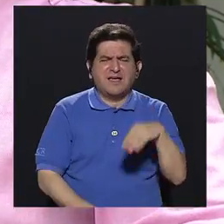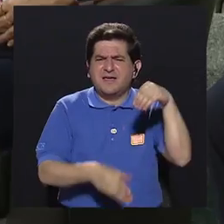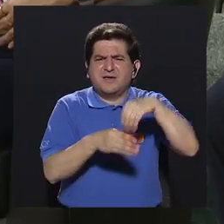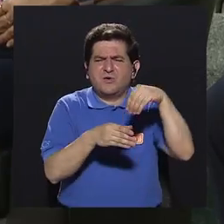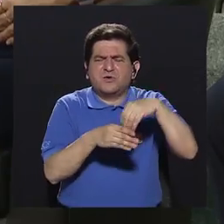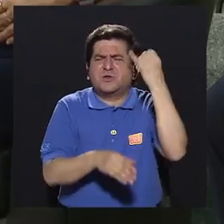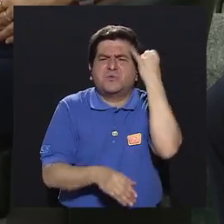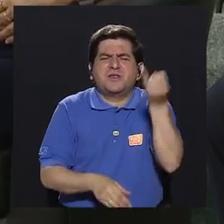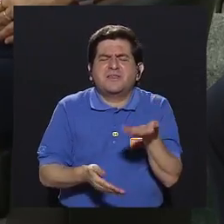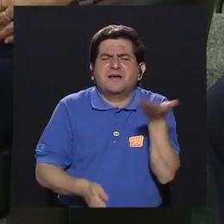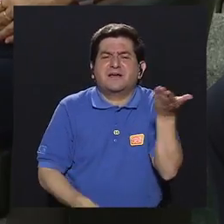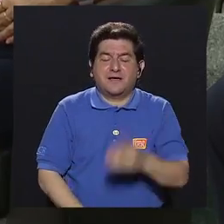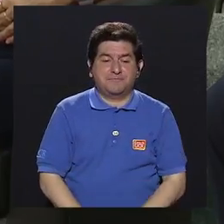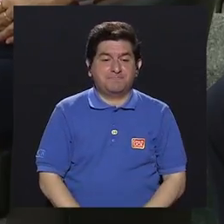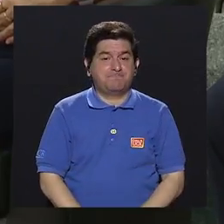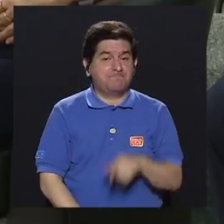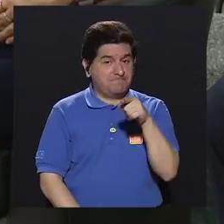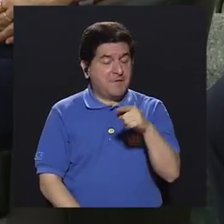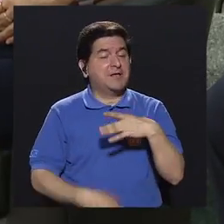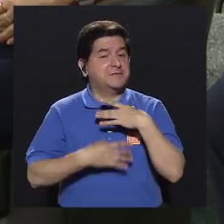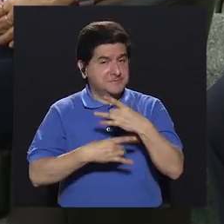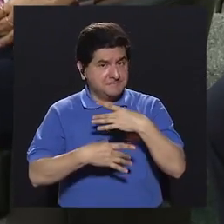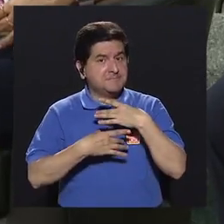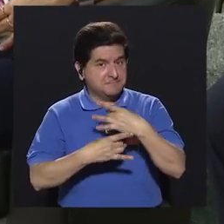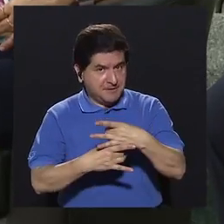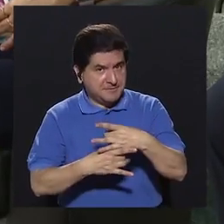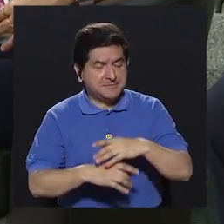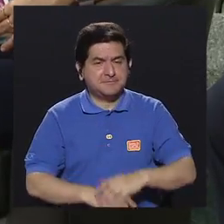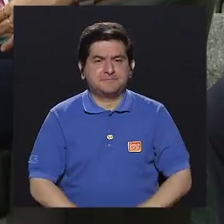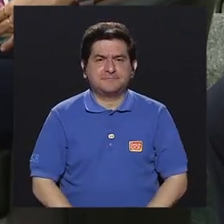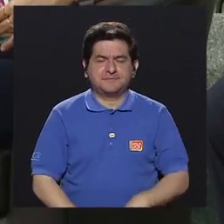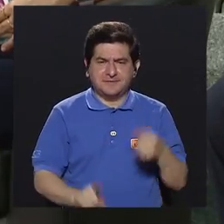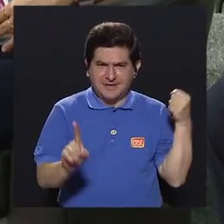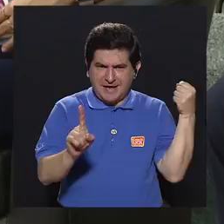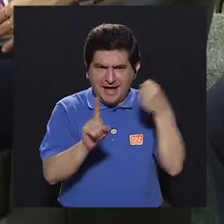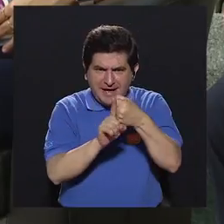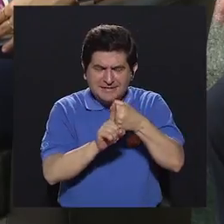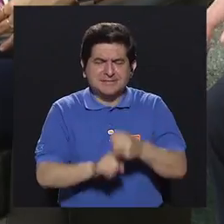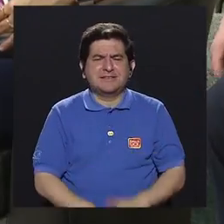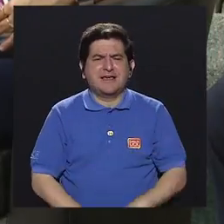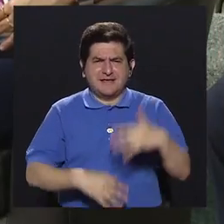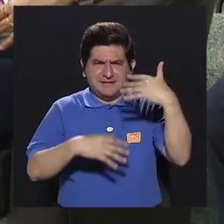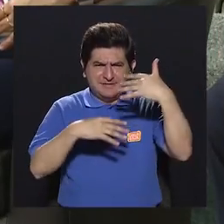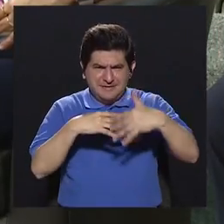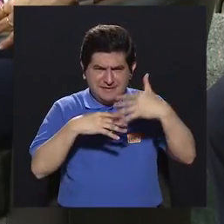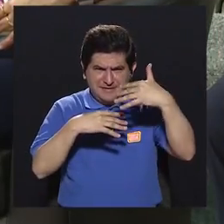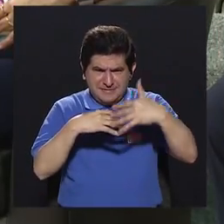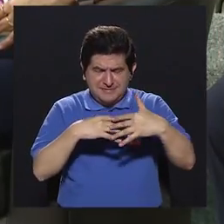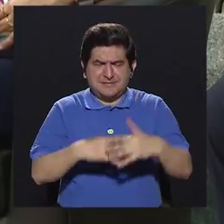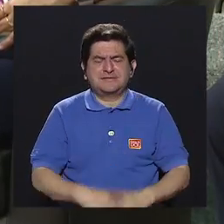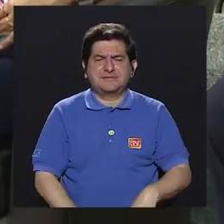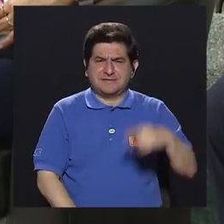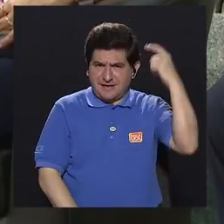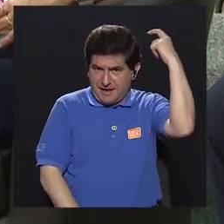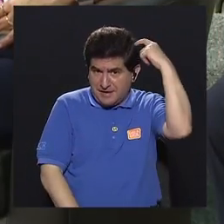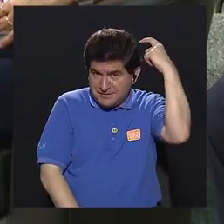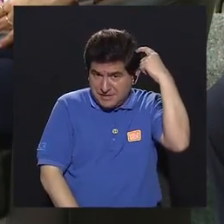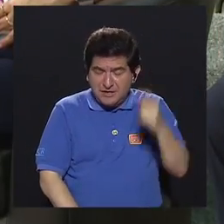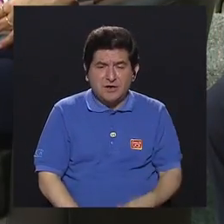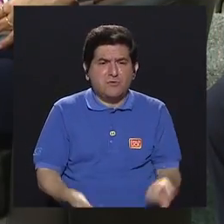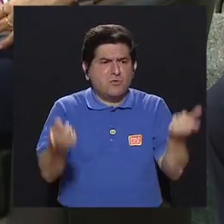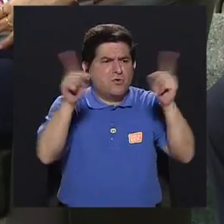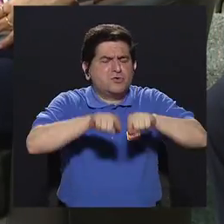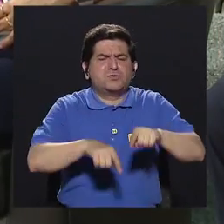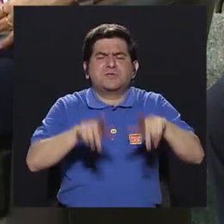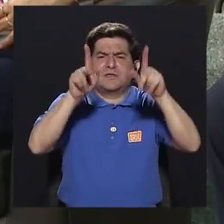a eso? Este punto es interesante porque sí, realmente los accidentes cerebrovasculares o los derrames, como se conocen, llegan a